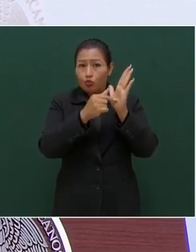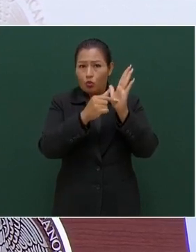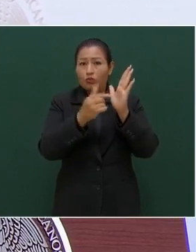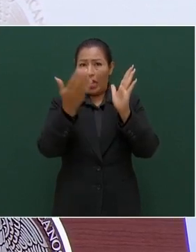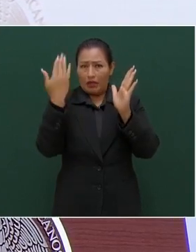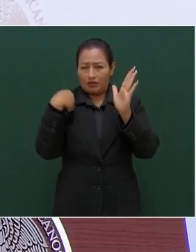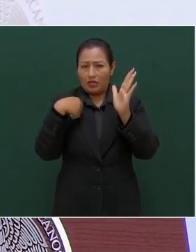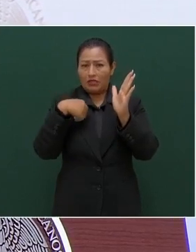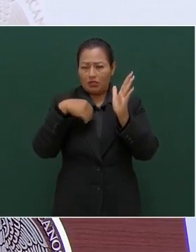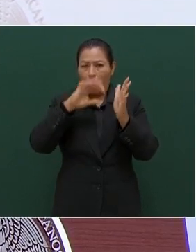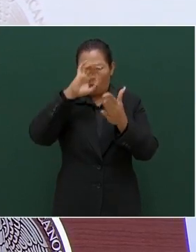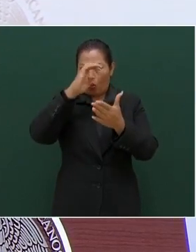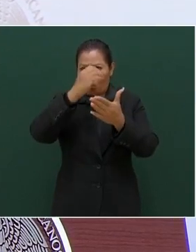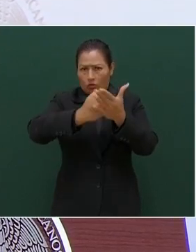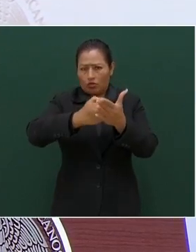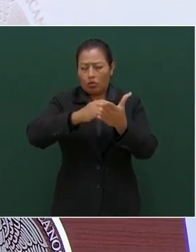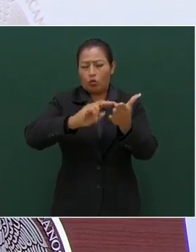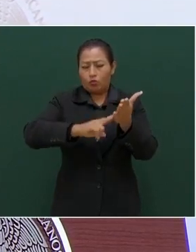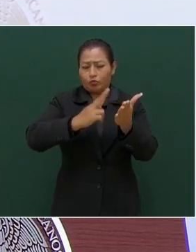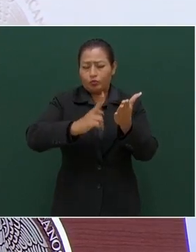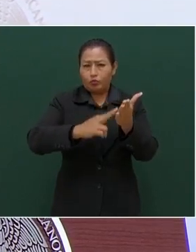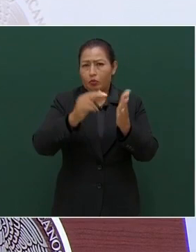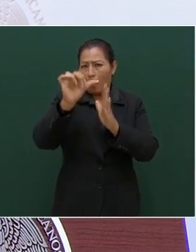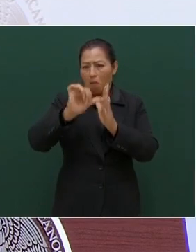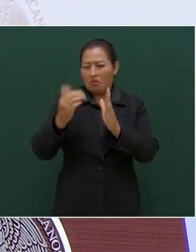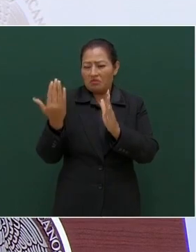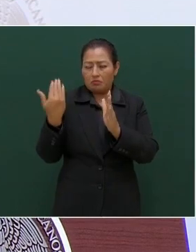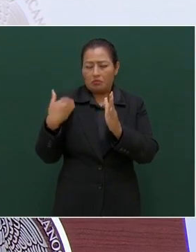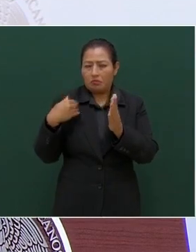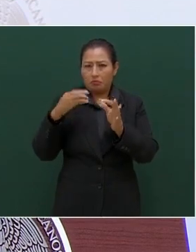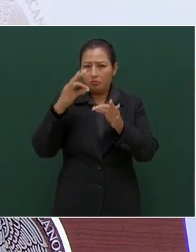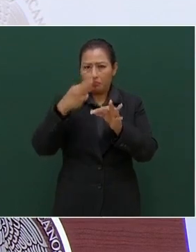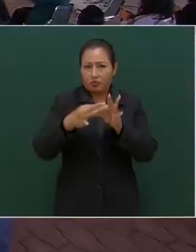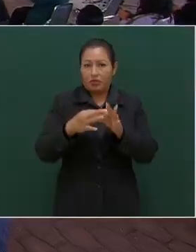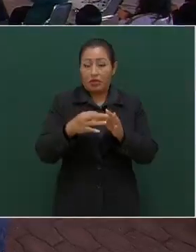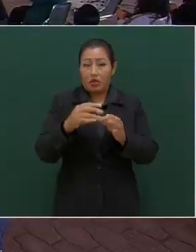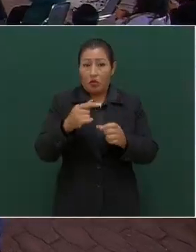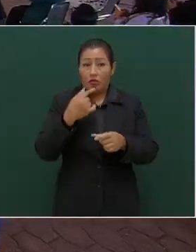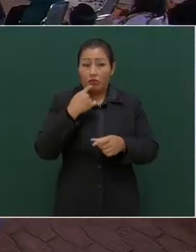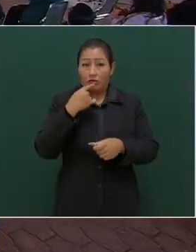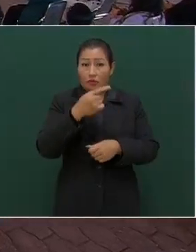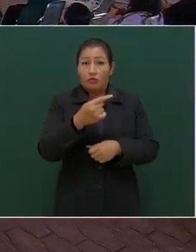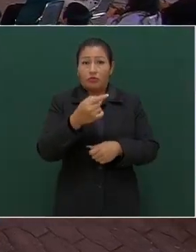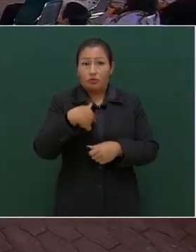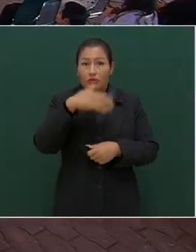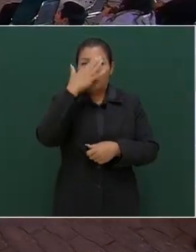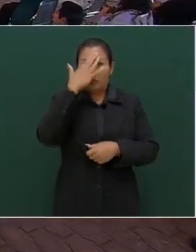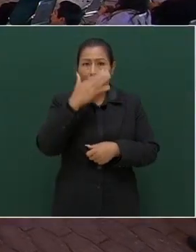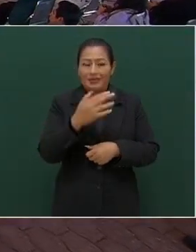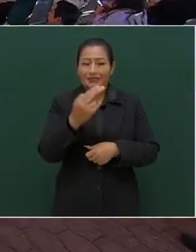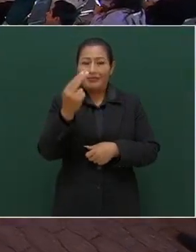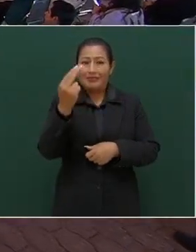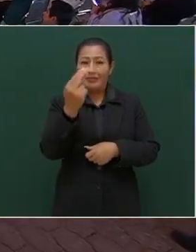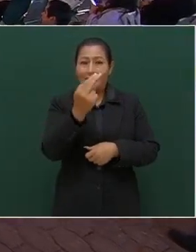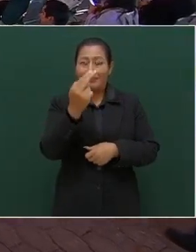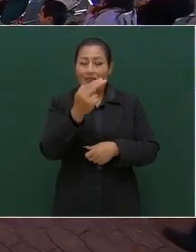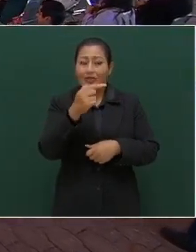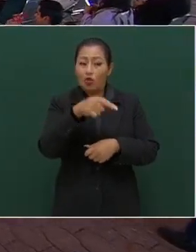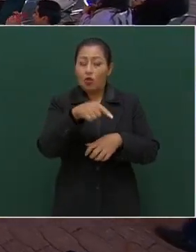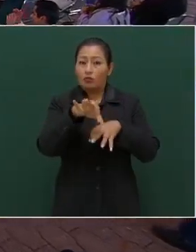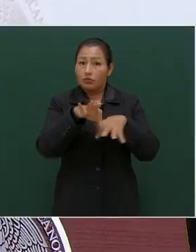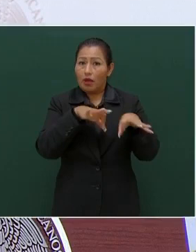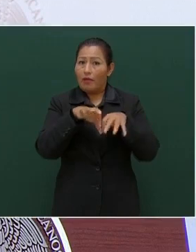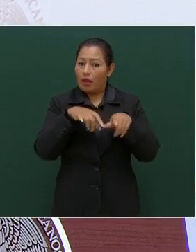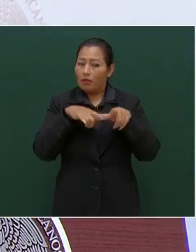había firmado hace ya algunos meses y que era necesario darle seguimiento.